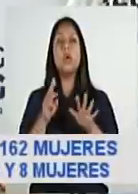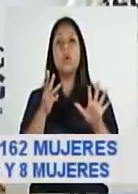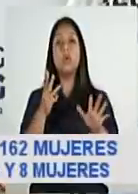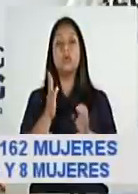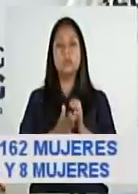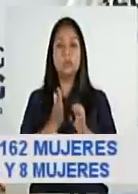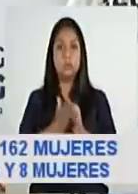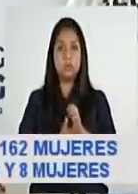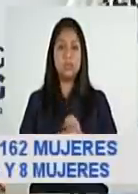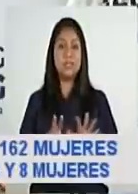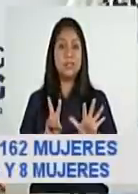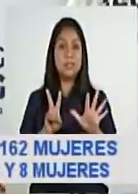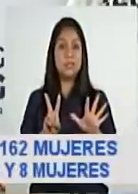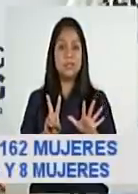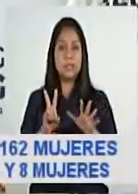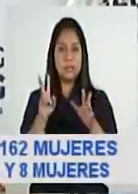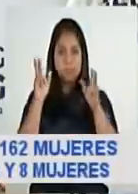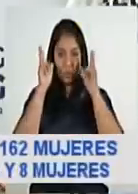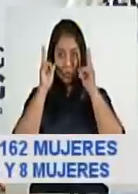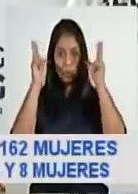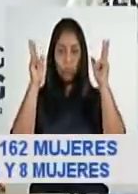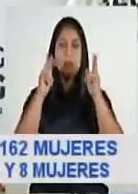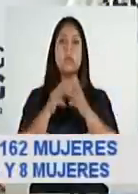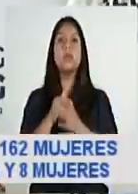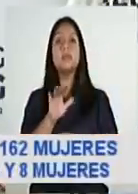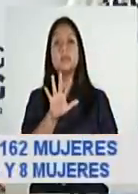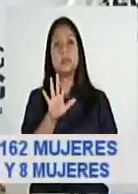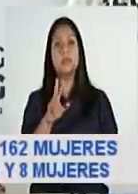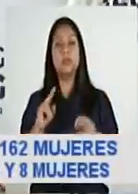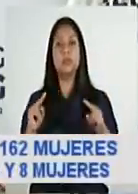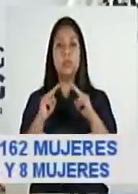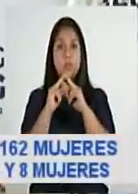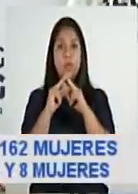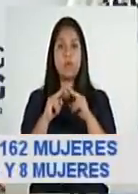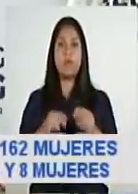6.162, ya se han recuperado 1.413 y los demás lamentablemente han perdido la vida.